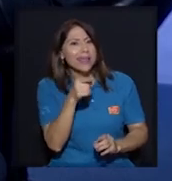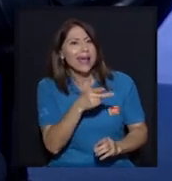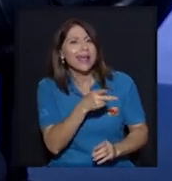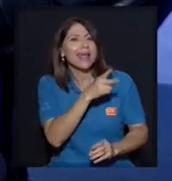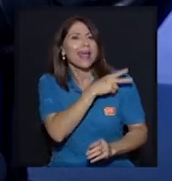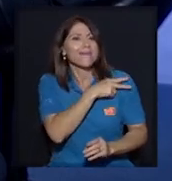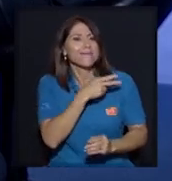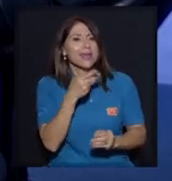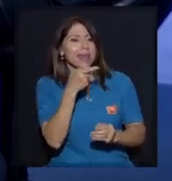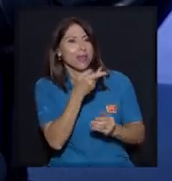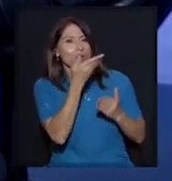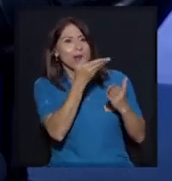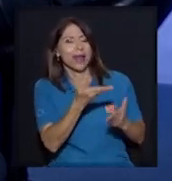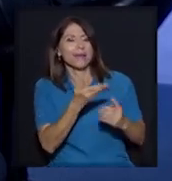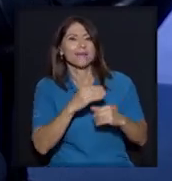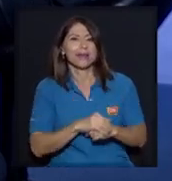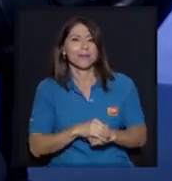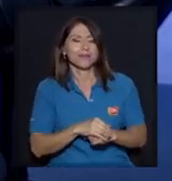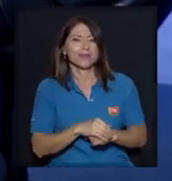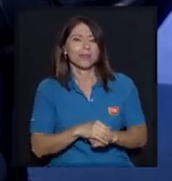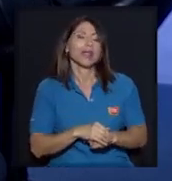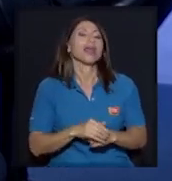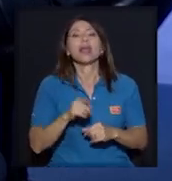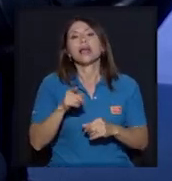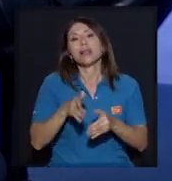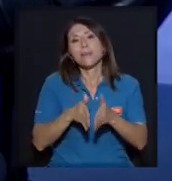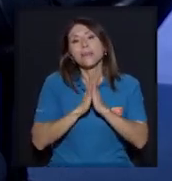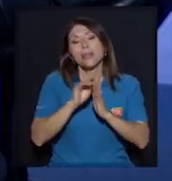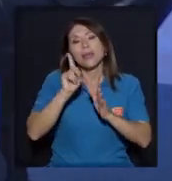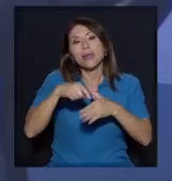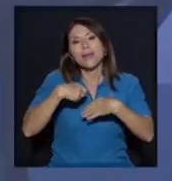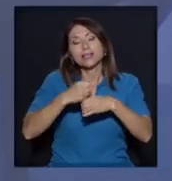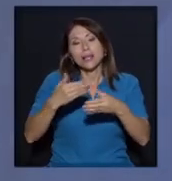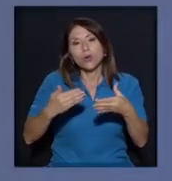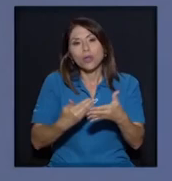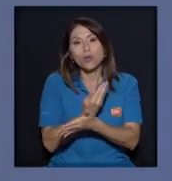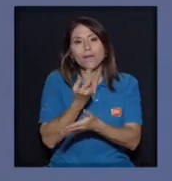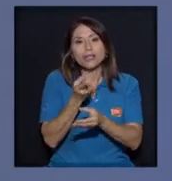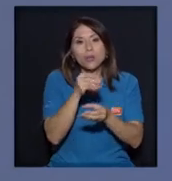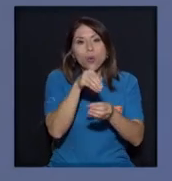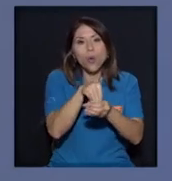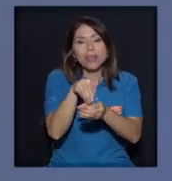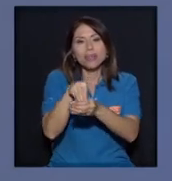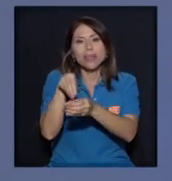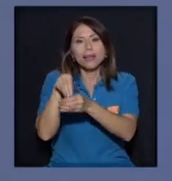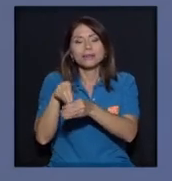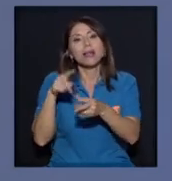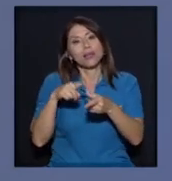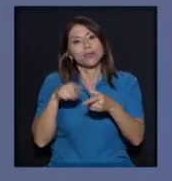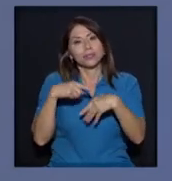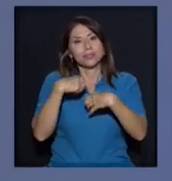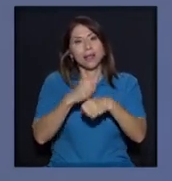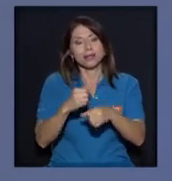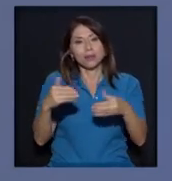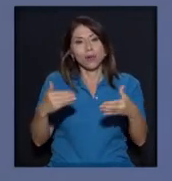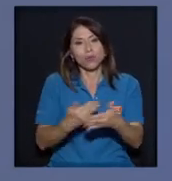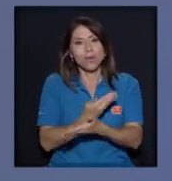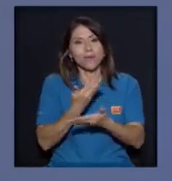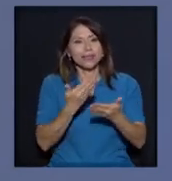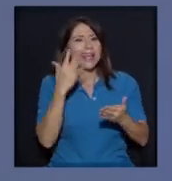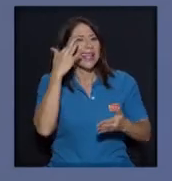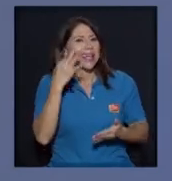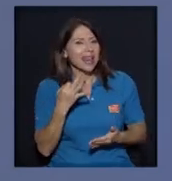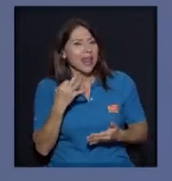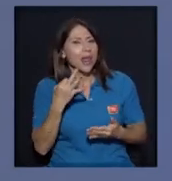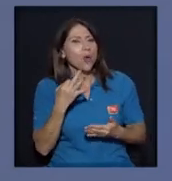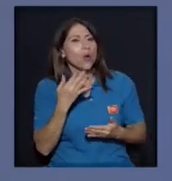don Henry, que hay que hacer unas nuevas cuentas, y entonces hacen unas cuentas nuevas. Don Henry creo que todavía